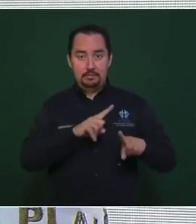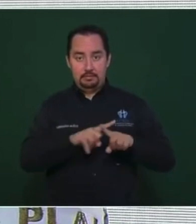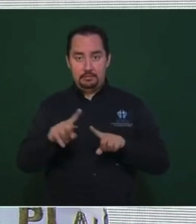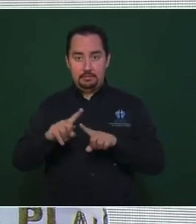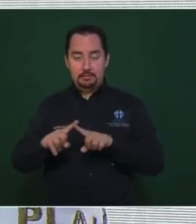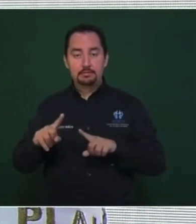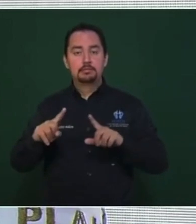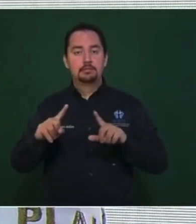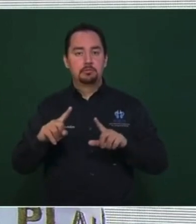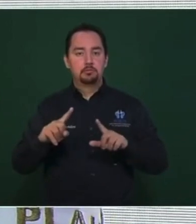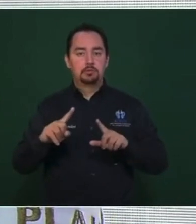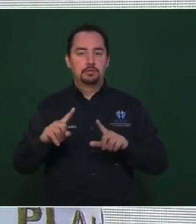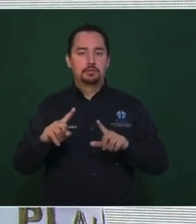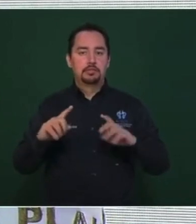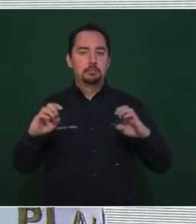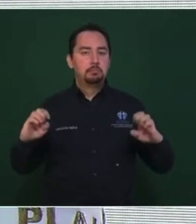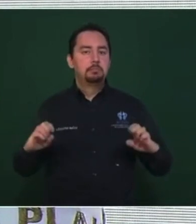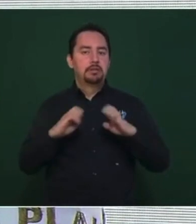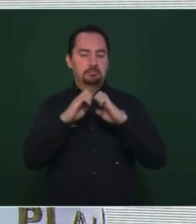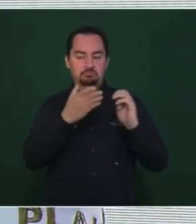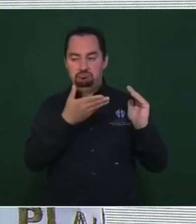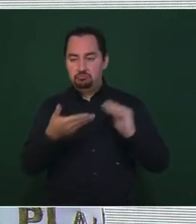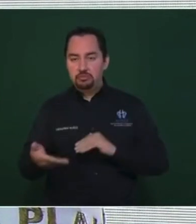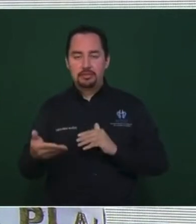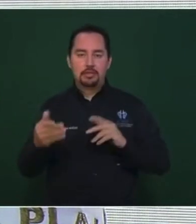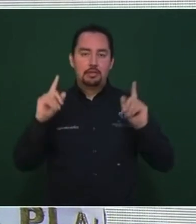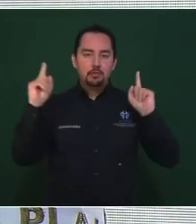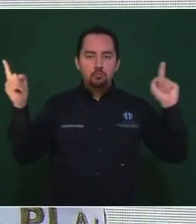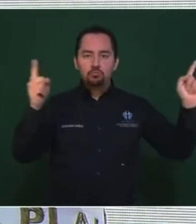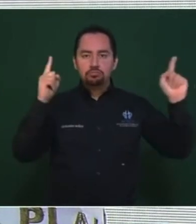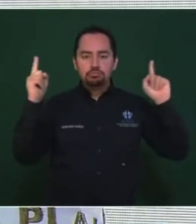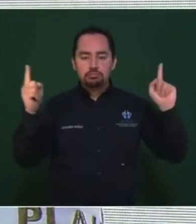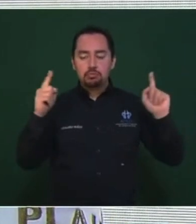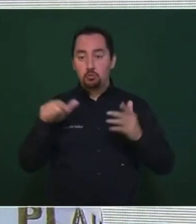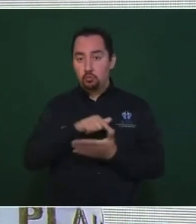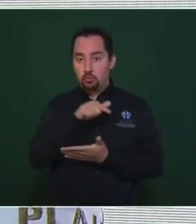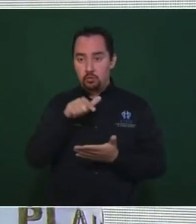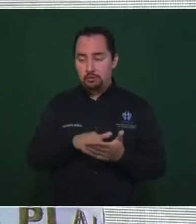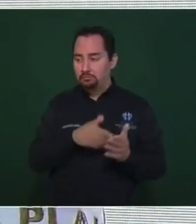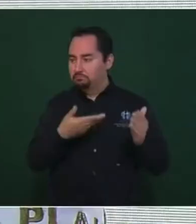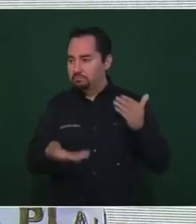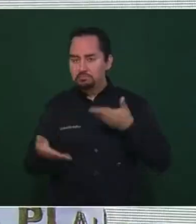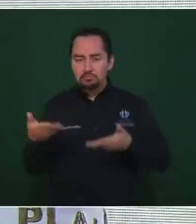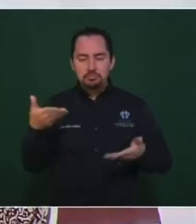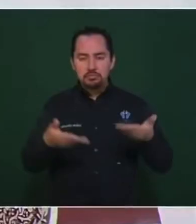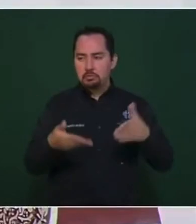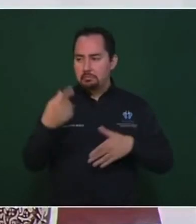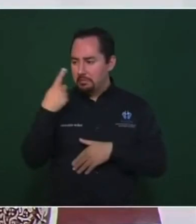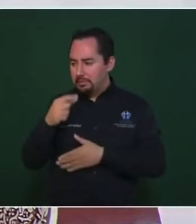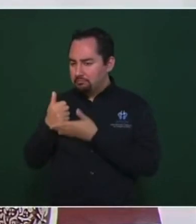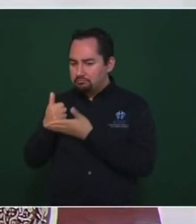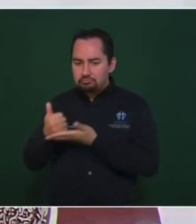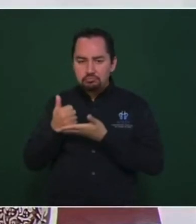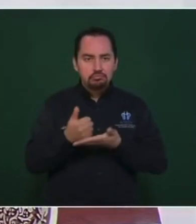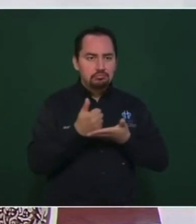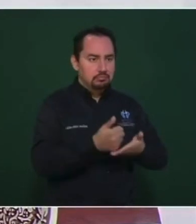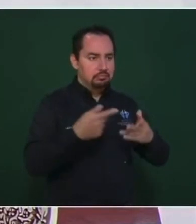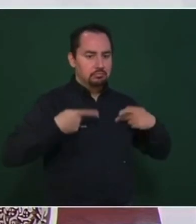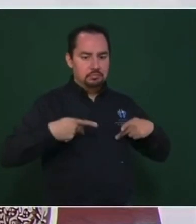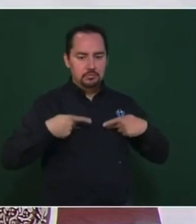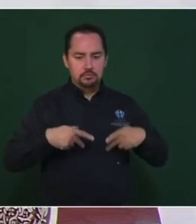emergencia y de la propia comunidad de la colonia El Refugio concurrieron al auxilio de los heridos.